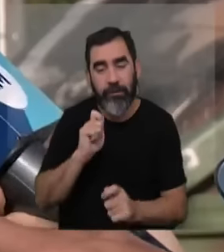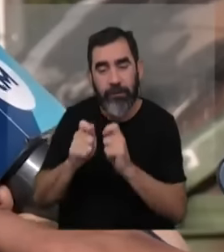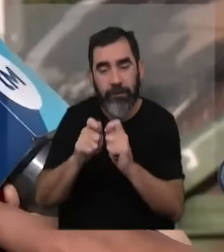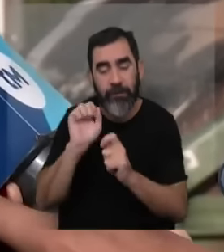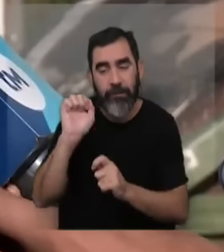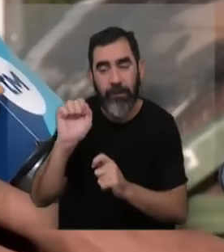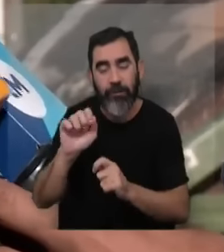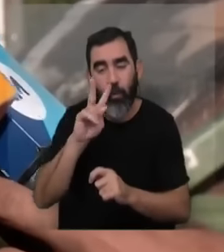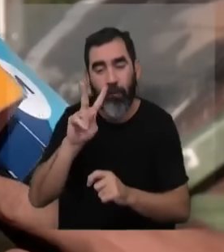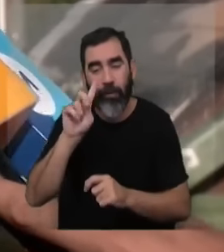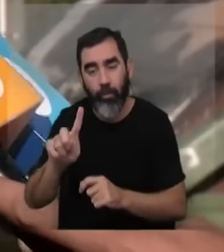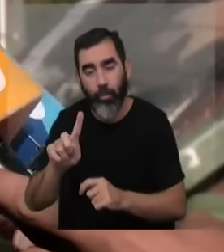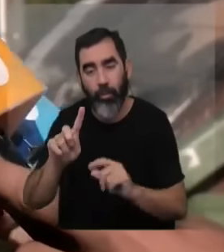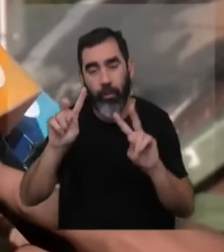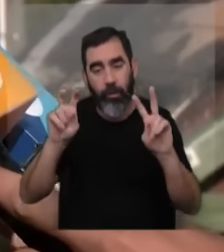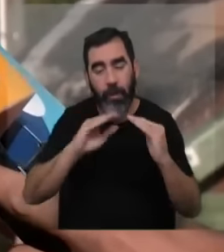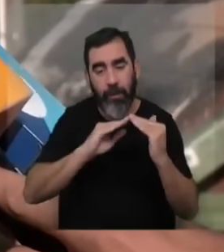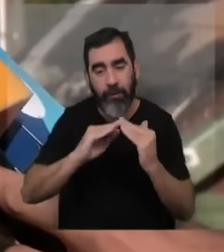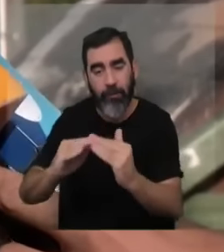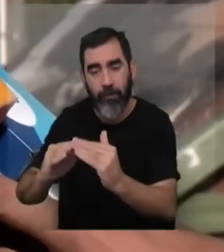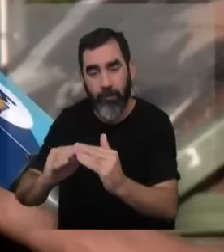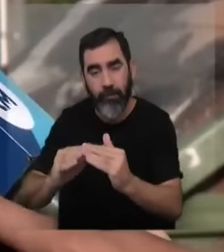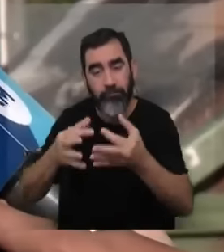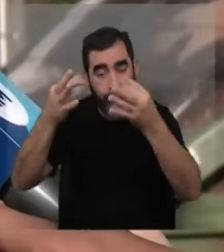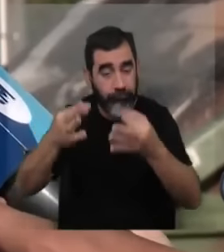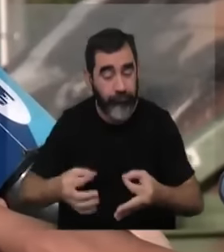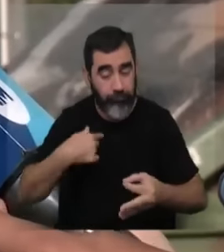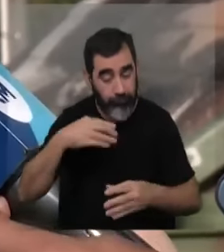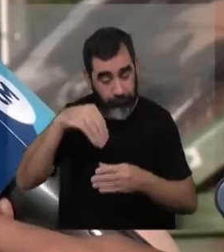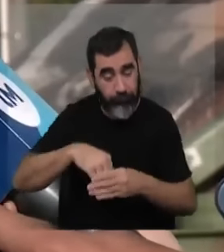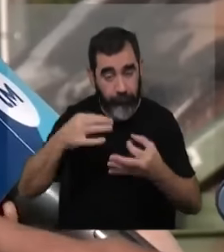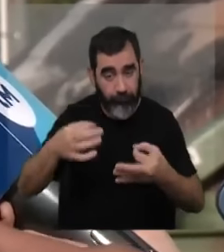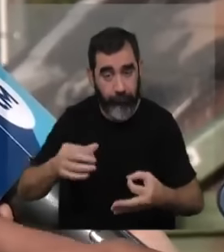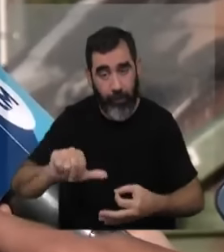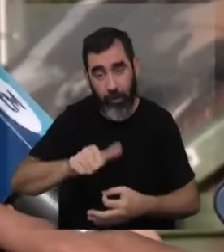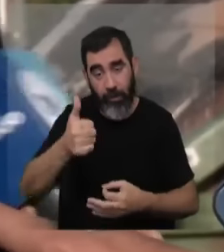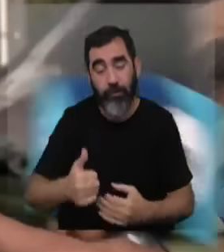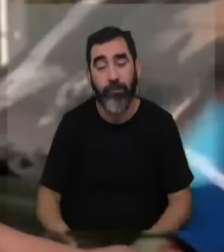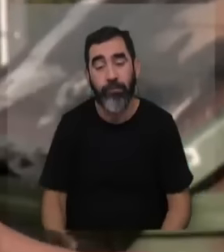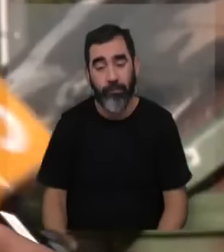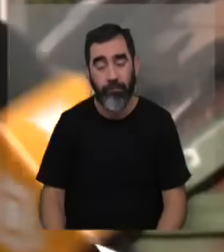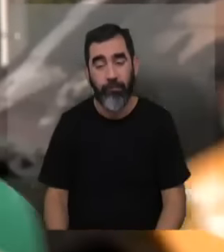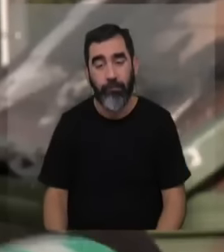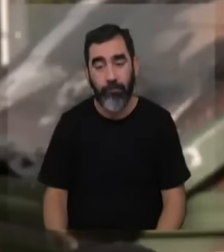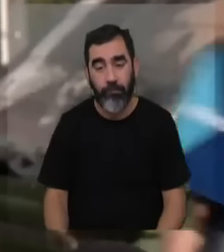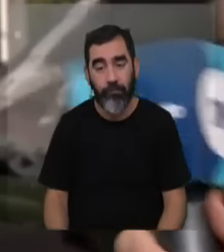eh del tema de asentamiento y está cumplida todos los requisitos así que bueno tergaron la